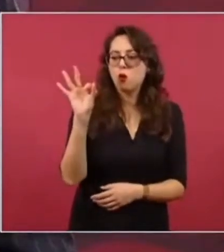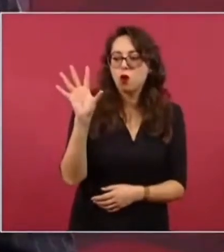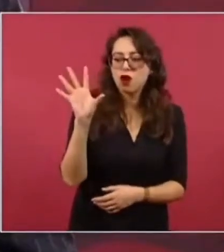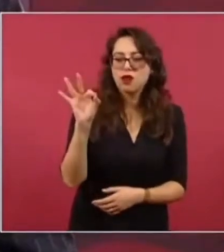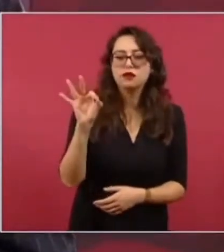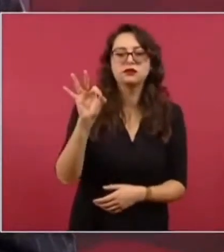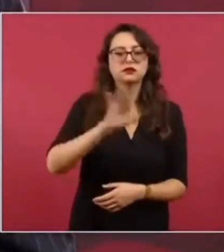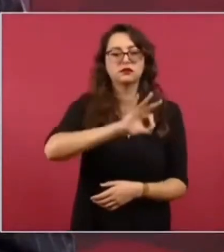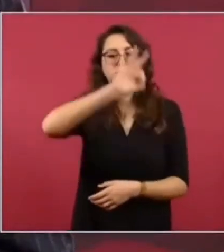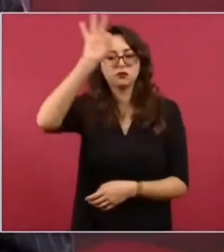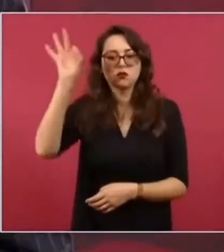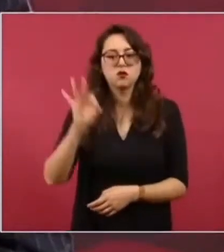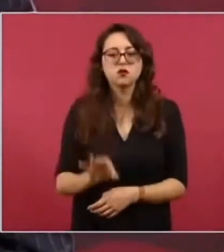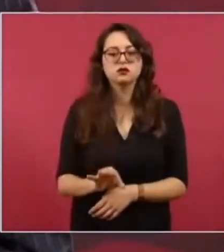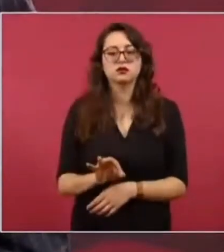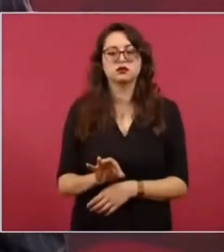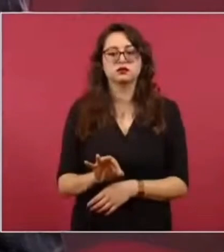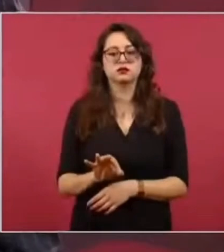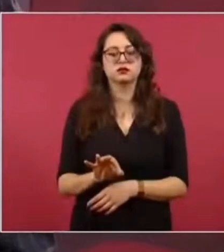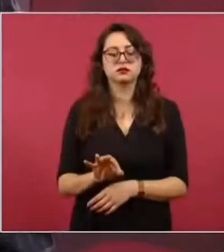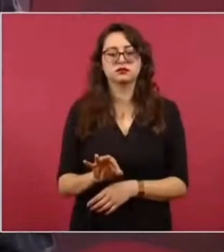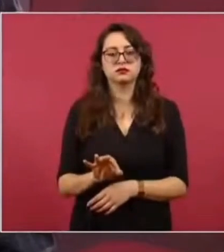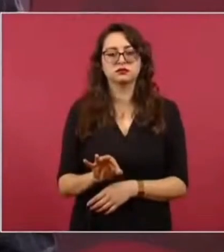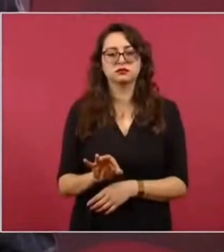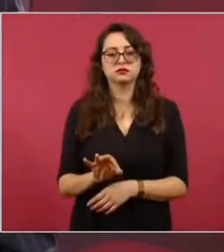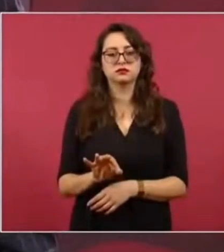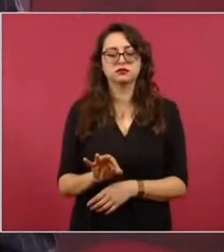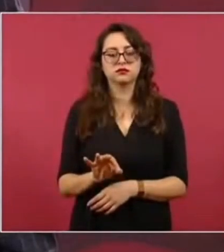40% del salario.